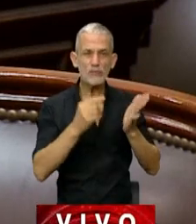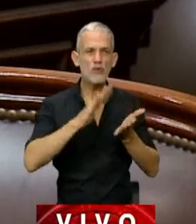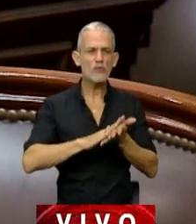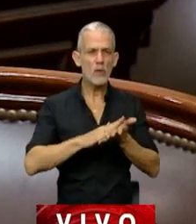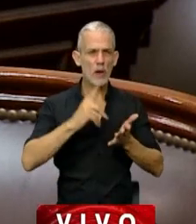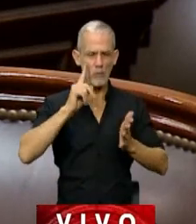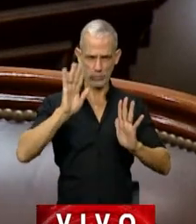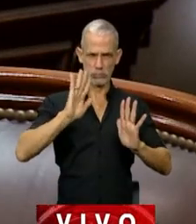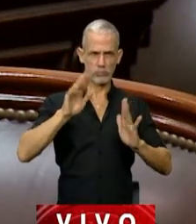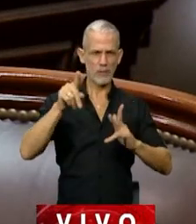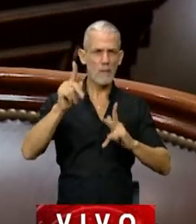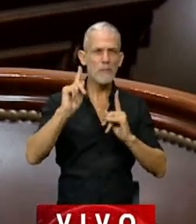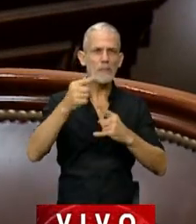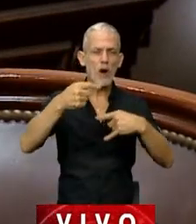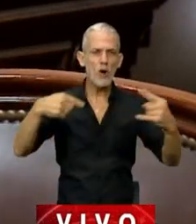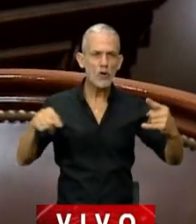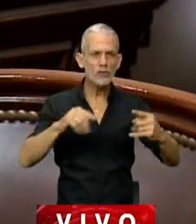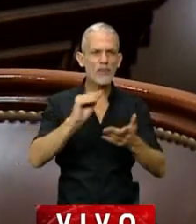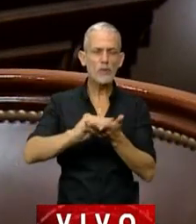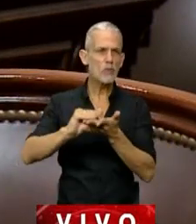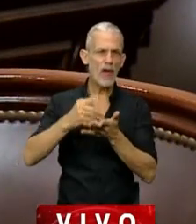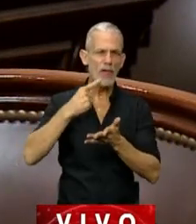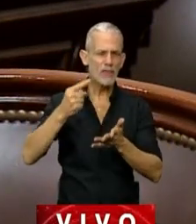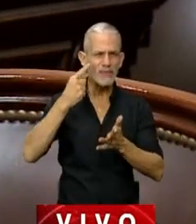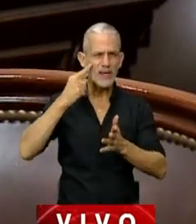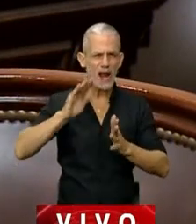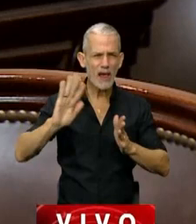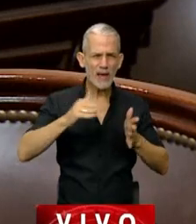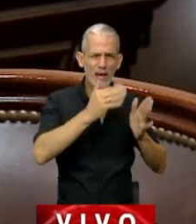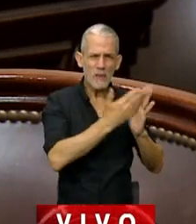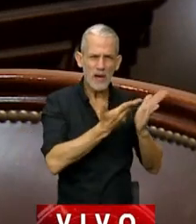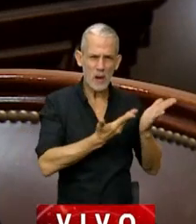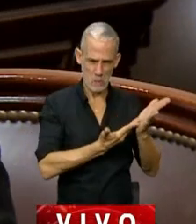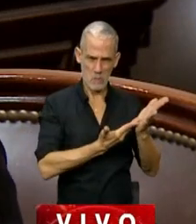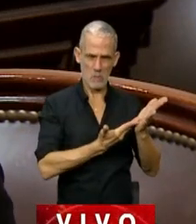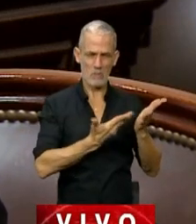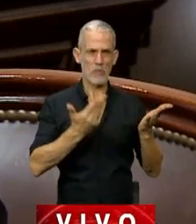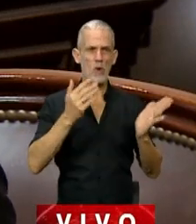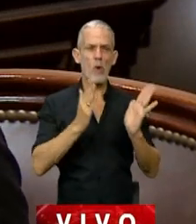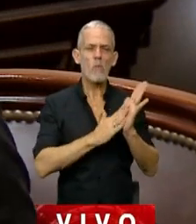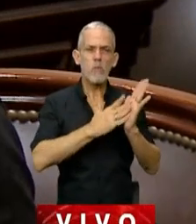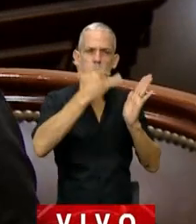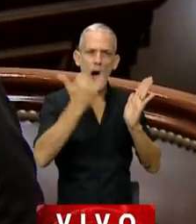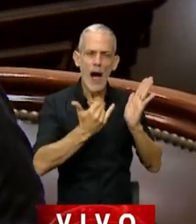los desconocimientos que la diputada menciona. Entonces, cuando hay una